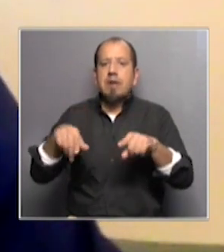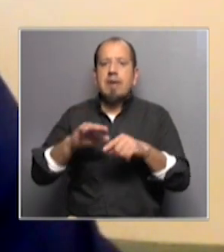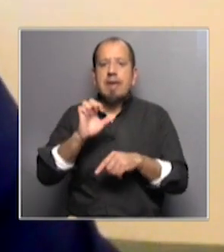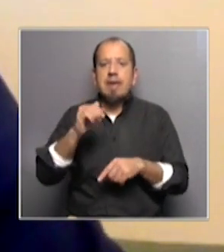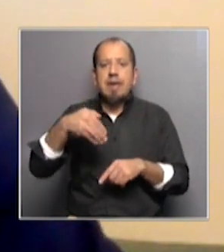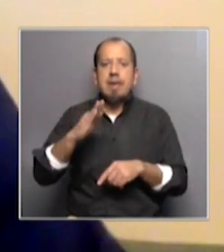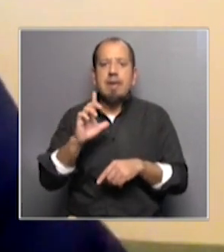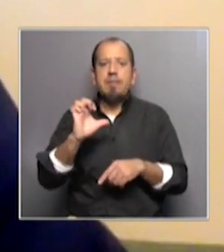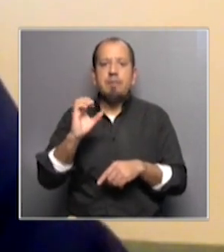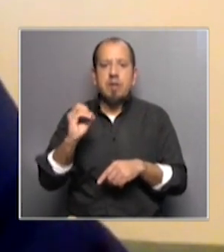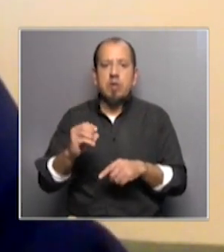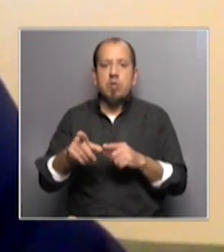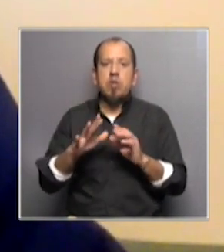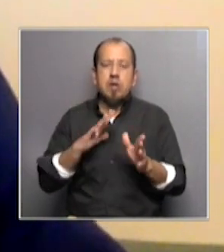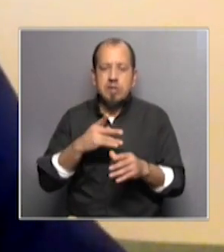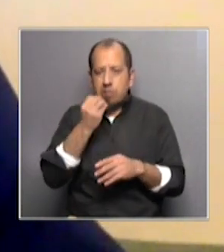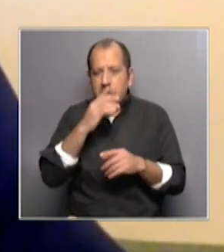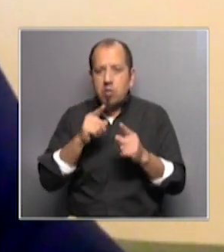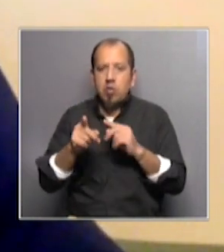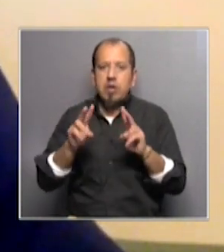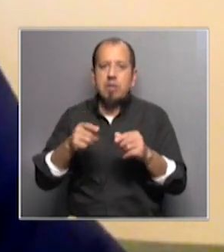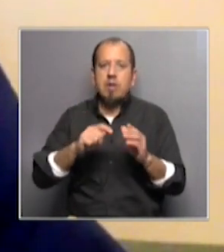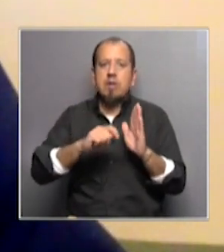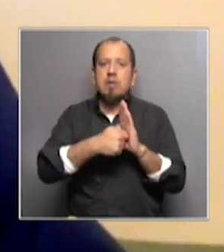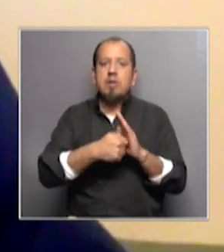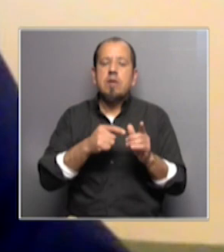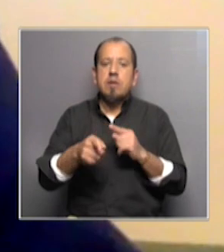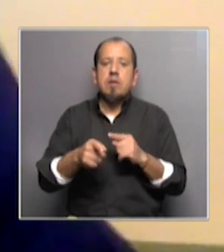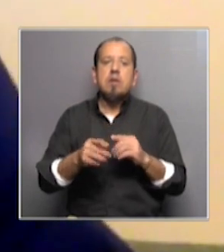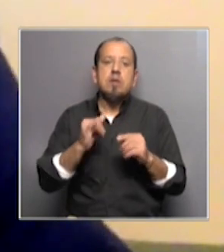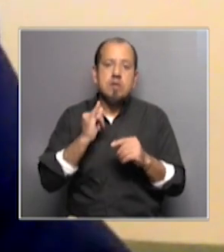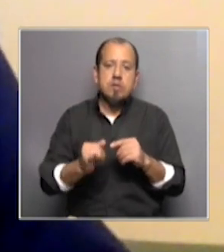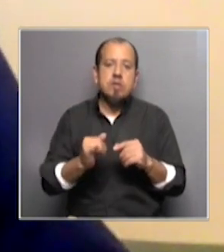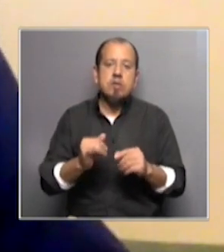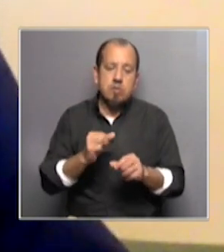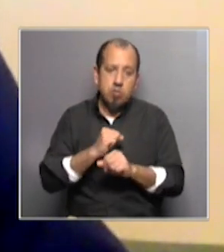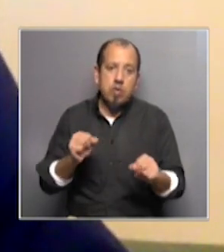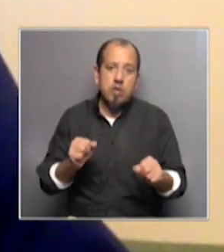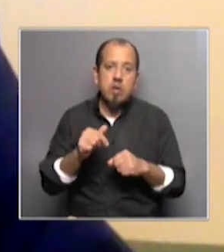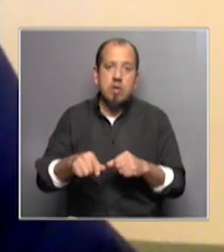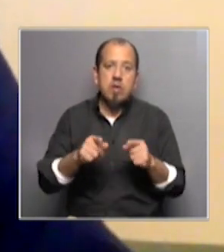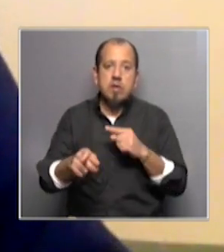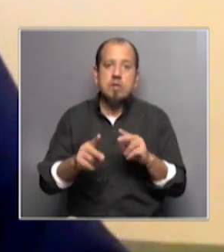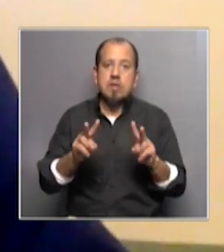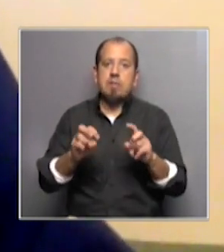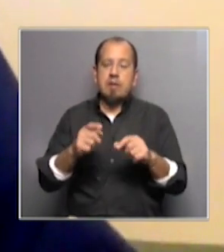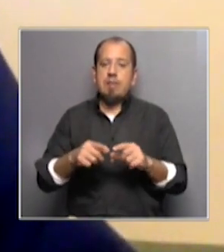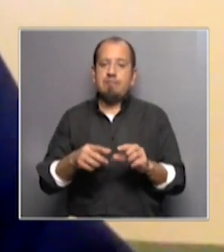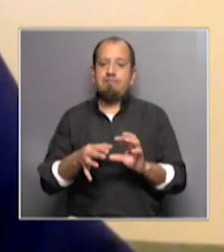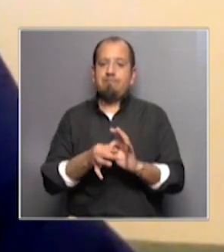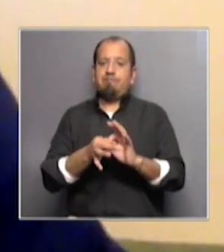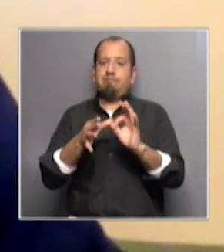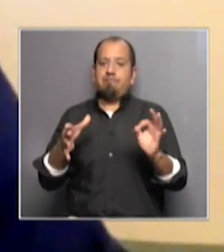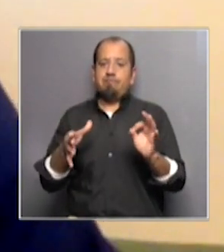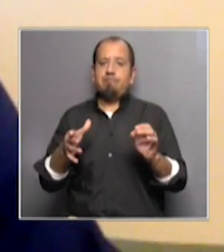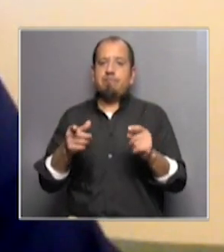esa manera es la mejor forma de atar el correctivo que tendría lugar si efectivamente se confirma esa disociación que existe hoy entre